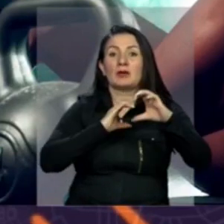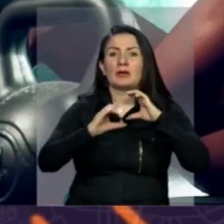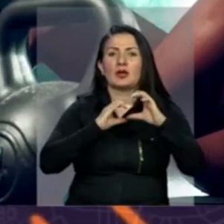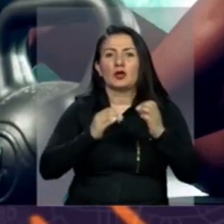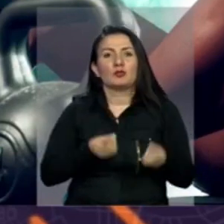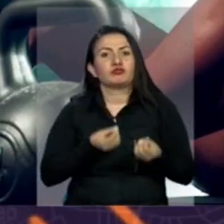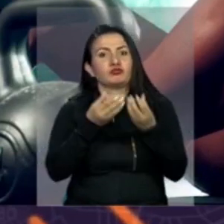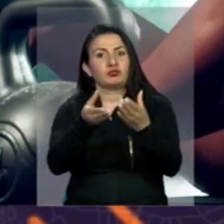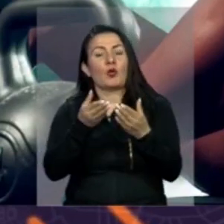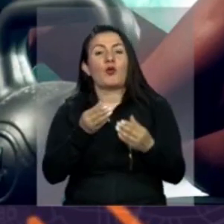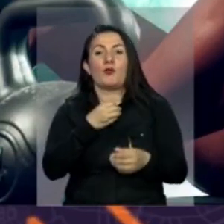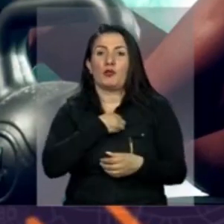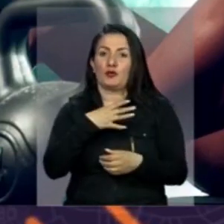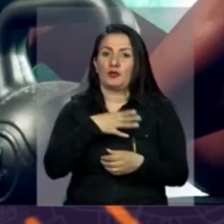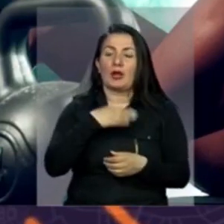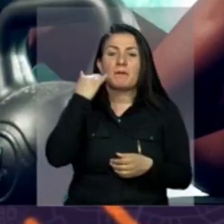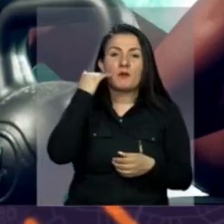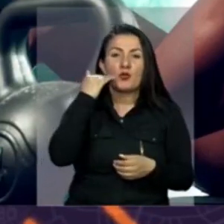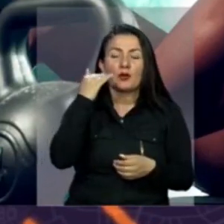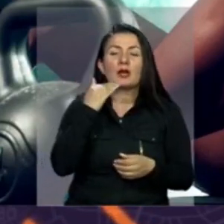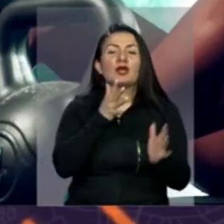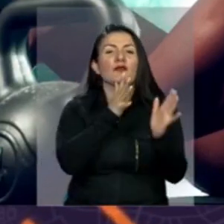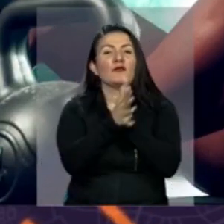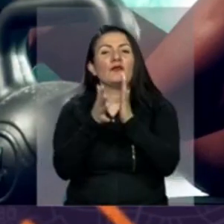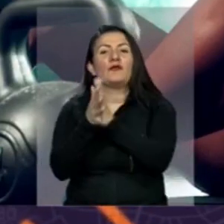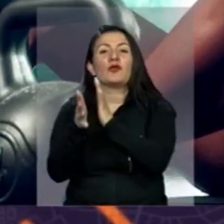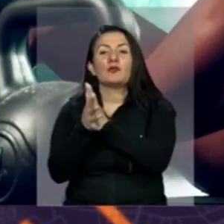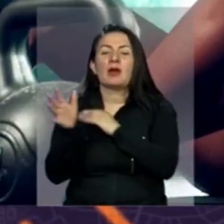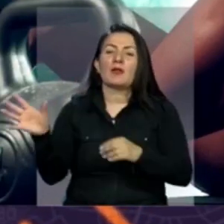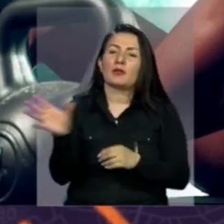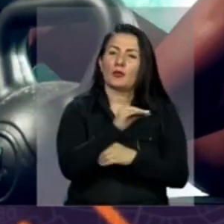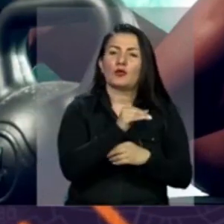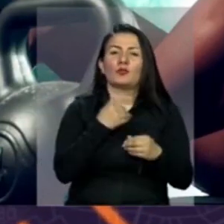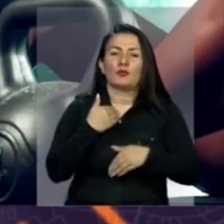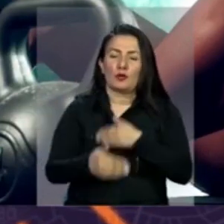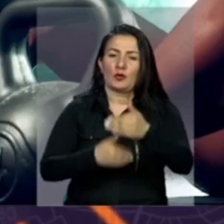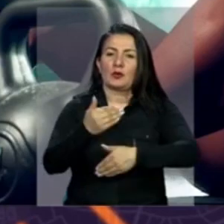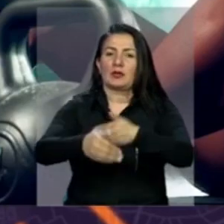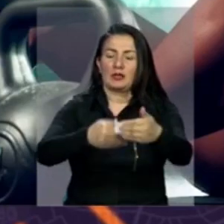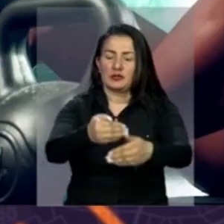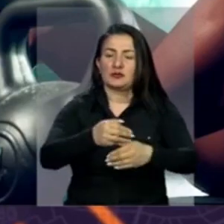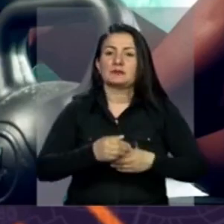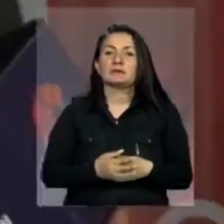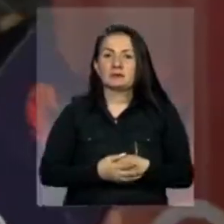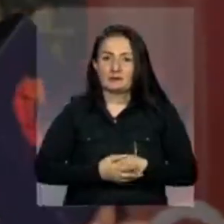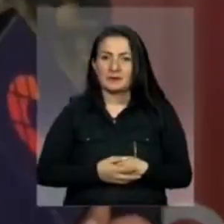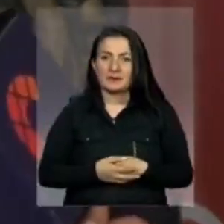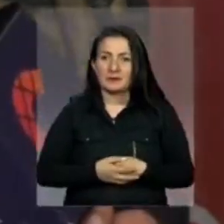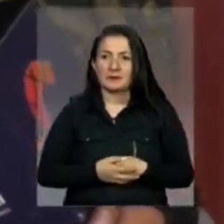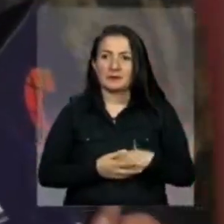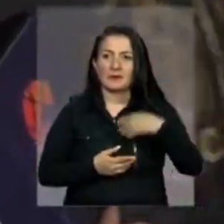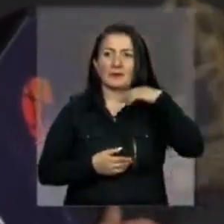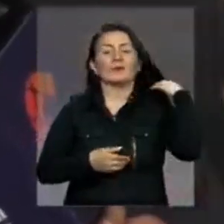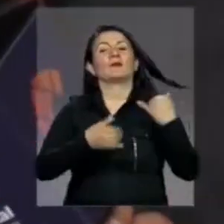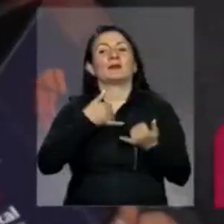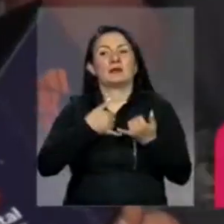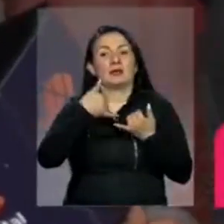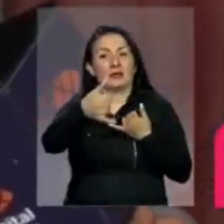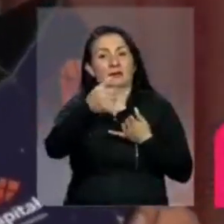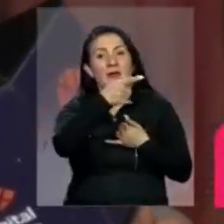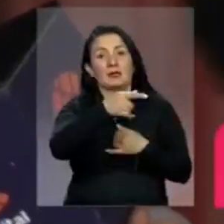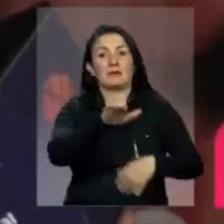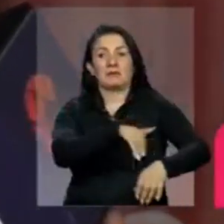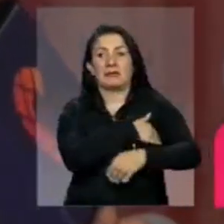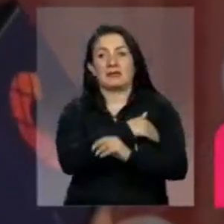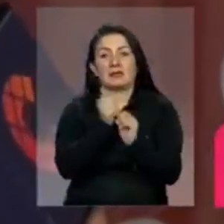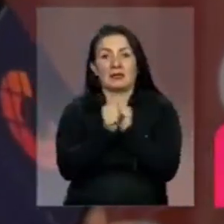mismas oportunidades a las mujeres e informar públicamente los progresos obtenidos anualmente. Lineamientos que son claros para la ministra